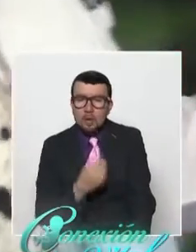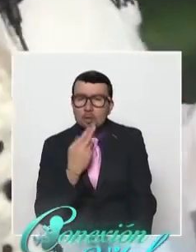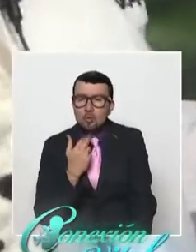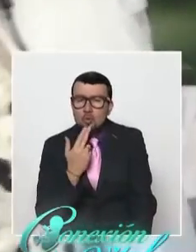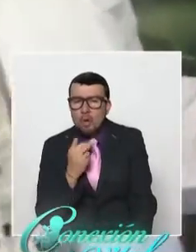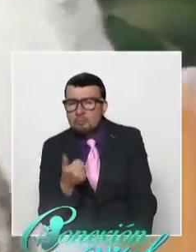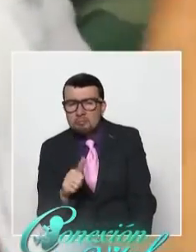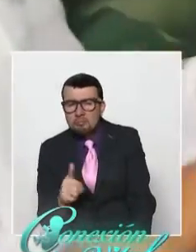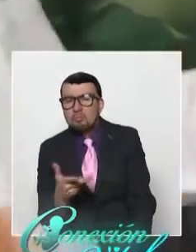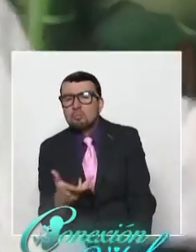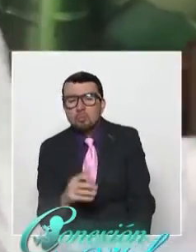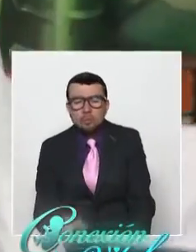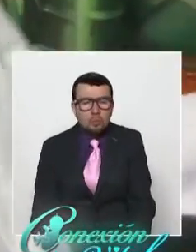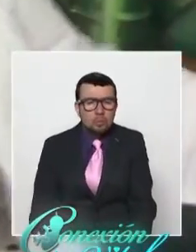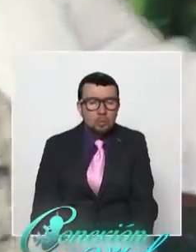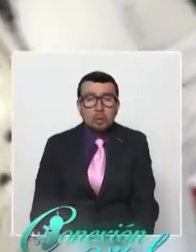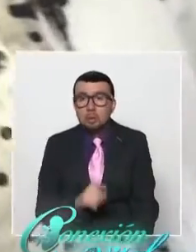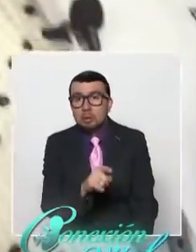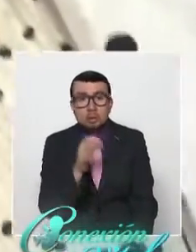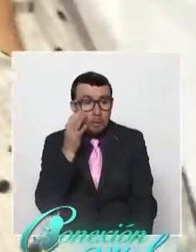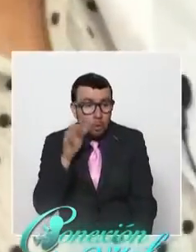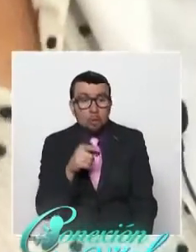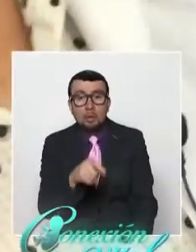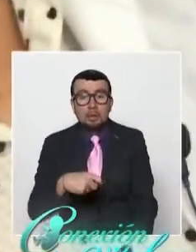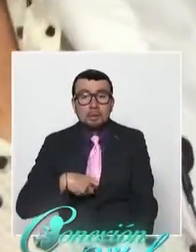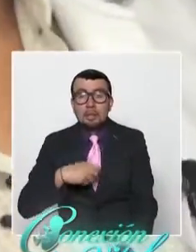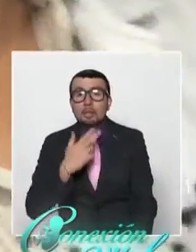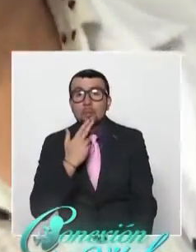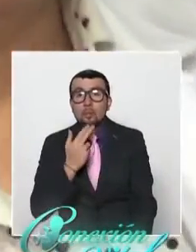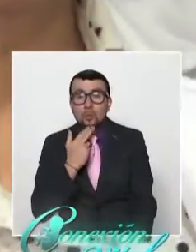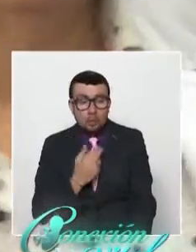estos pacientes o está diabético o puede tener una